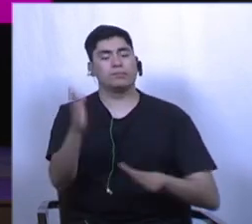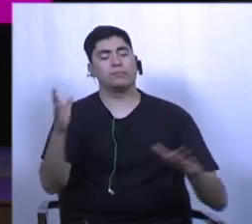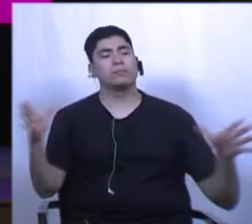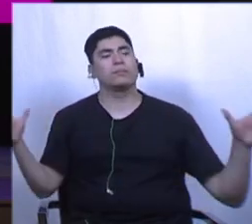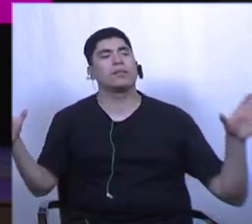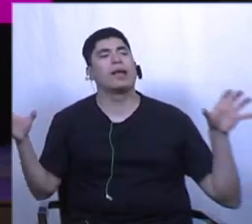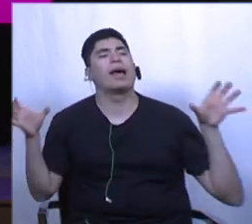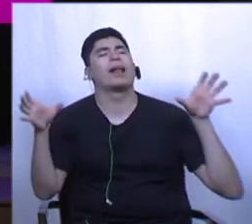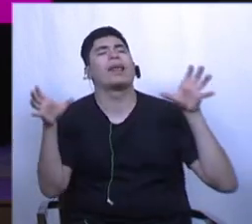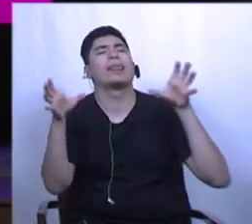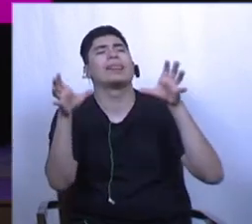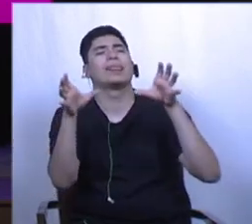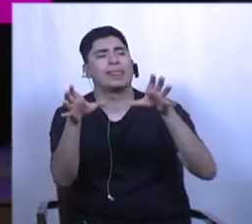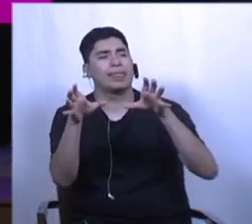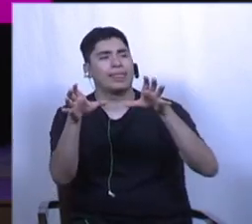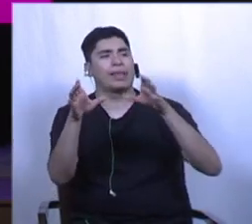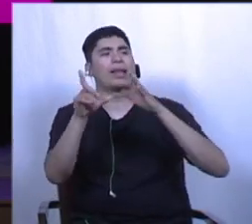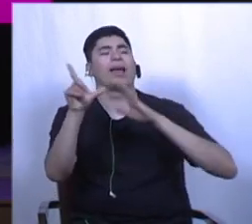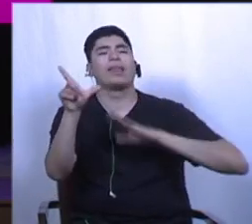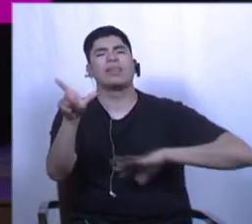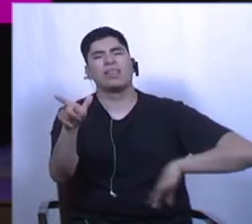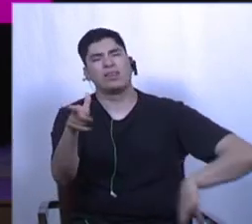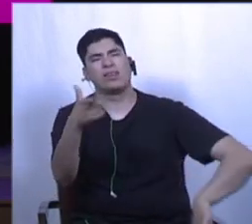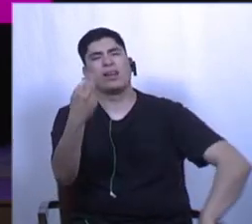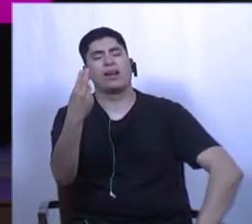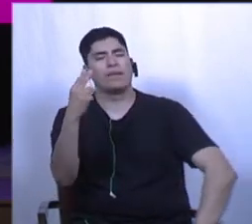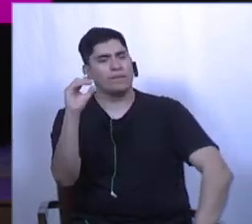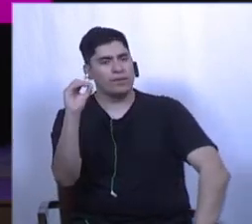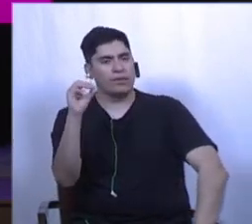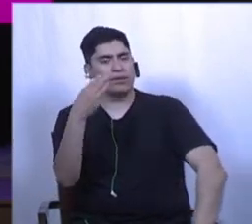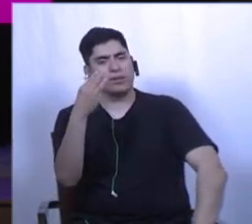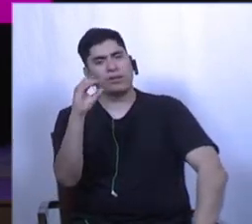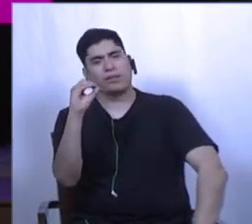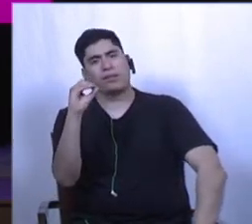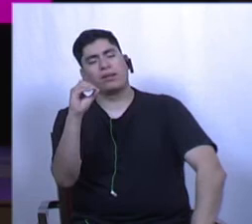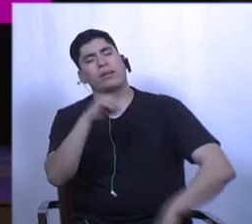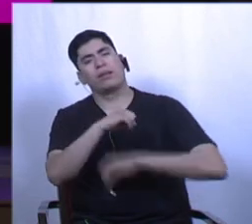arrastrar, van a demorar 20, 30 años la